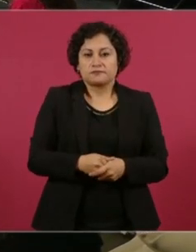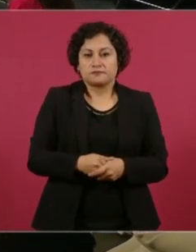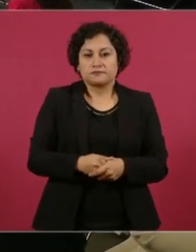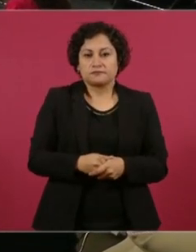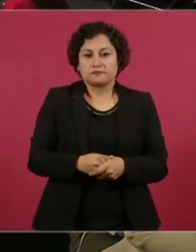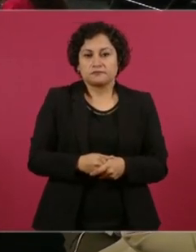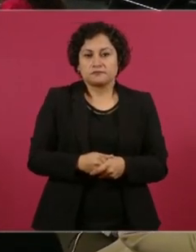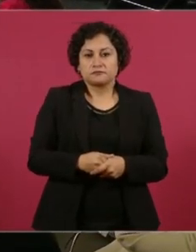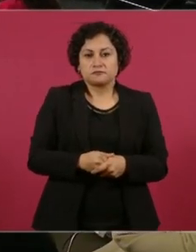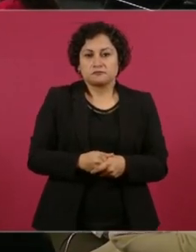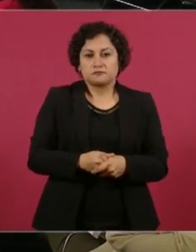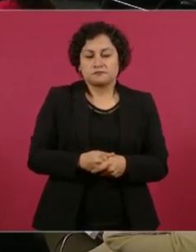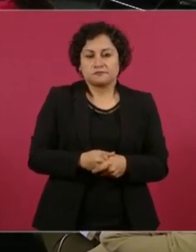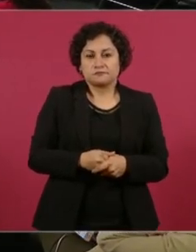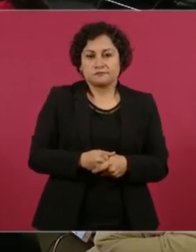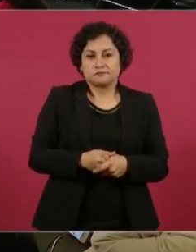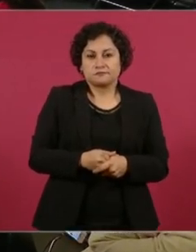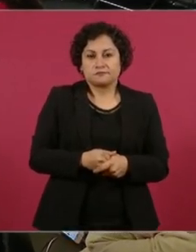invitados,